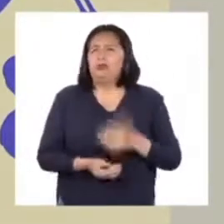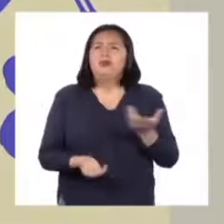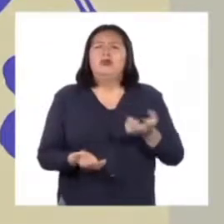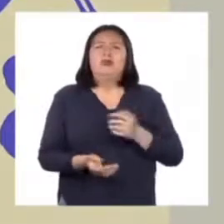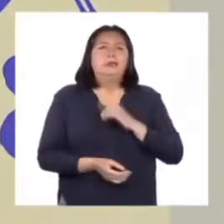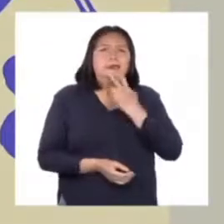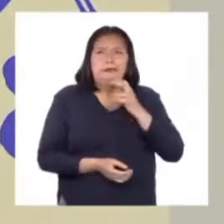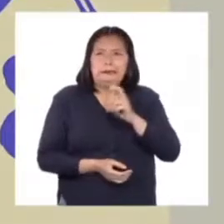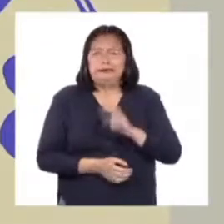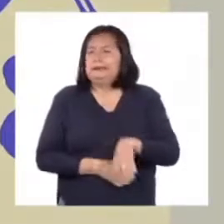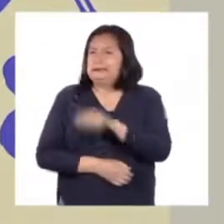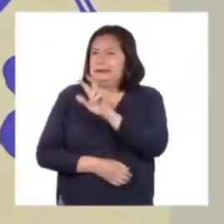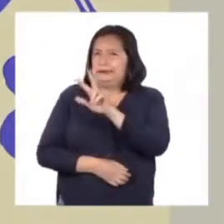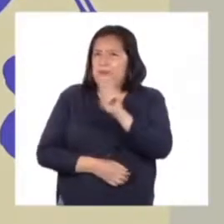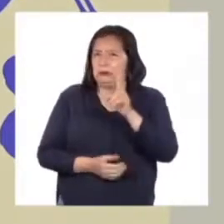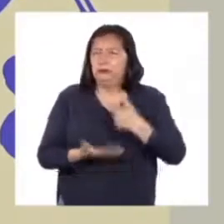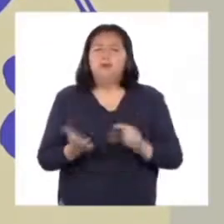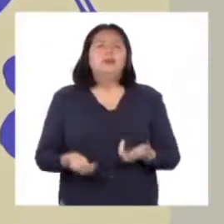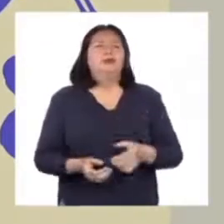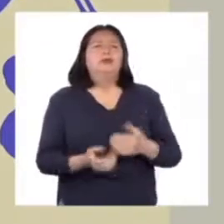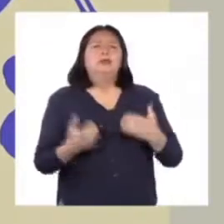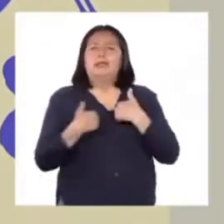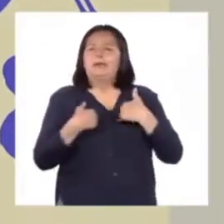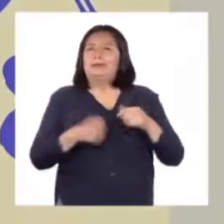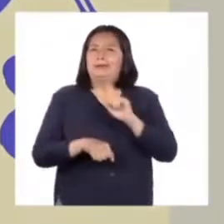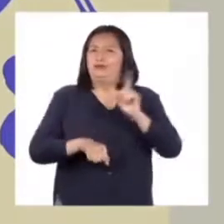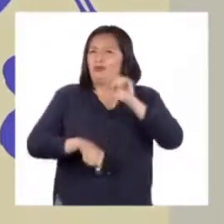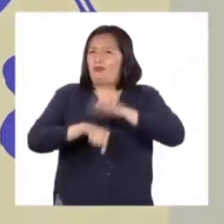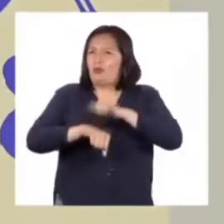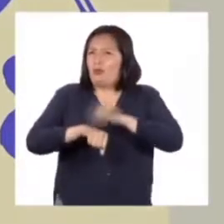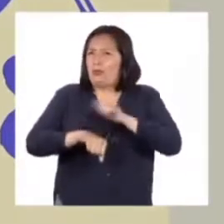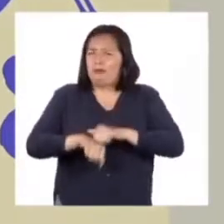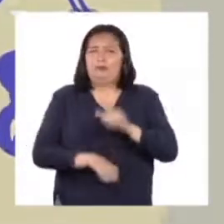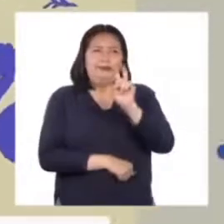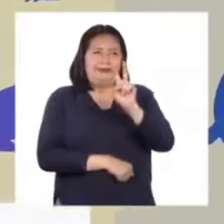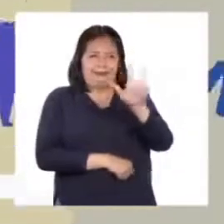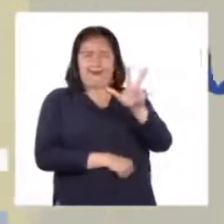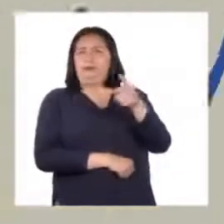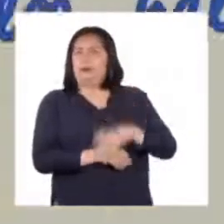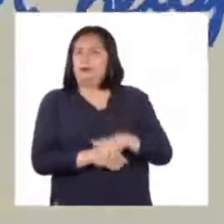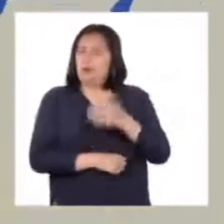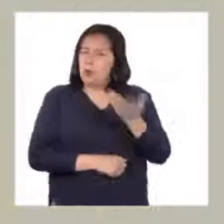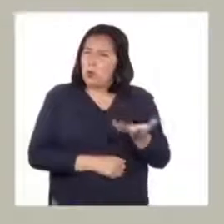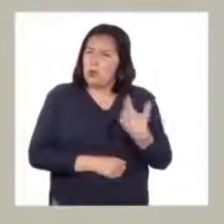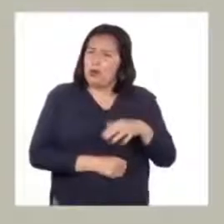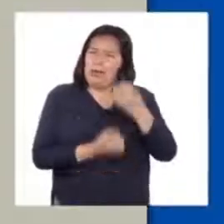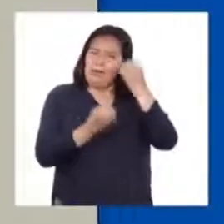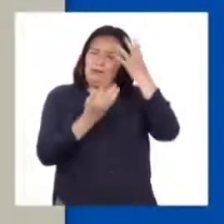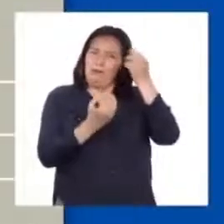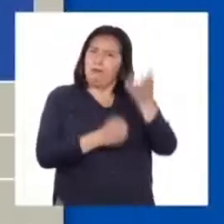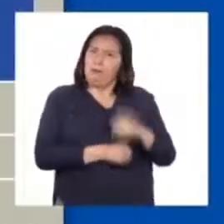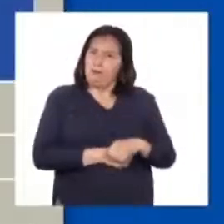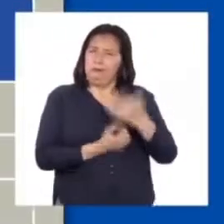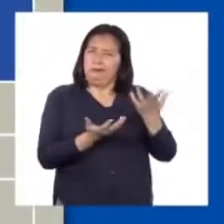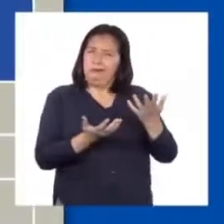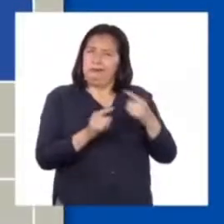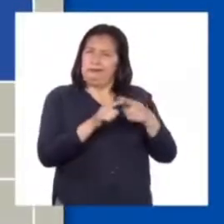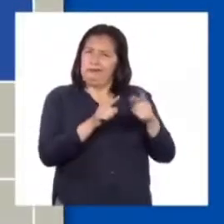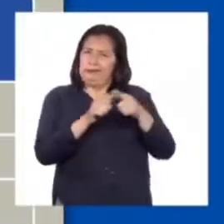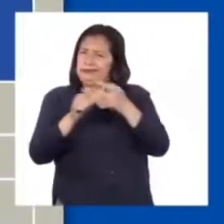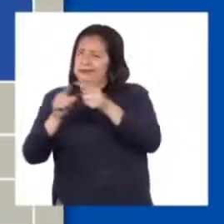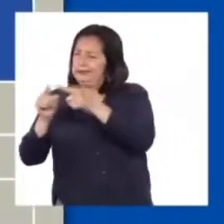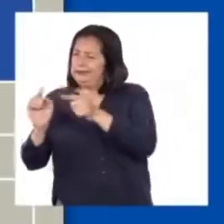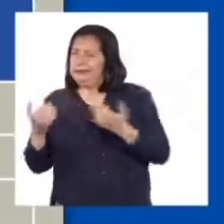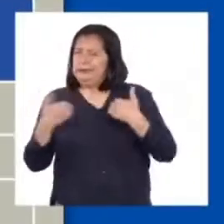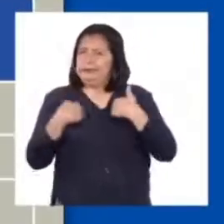reptiles son 32 y los invertebrados 23. Tenemos como información los tipos de animales, que